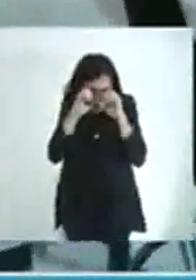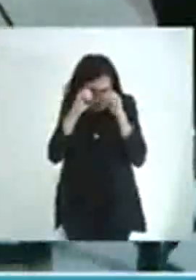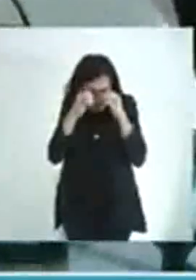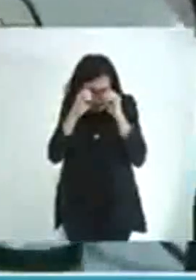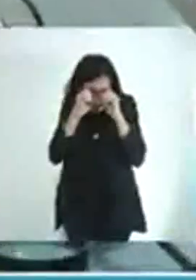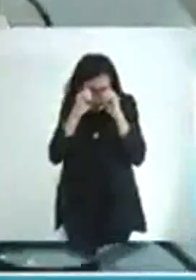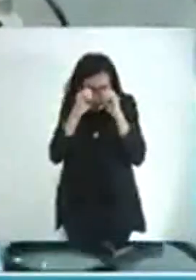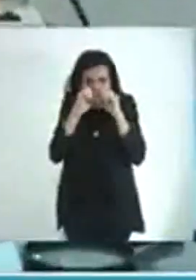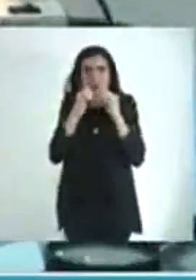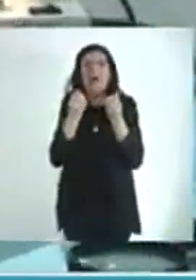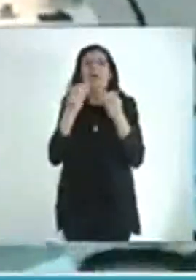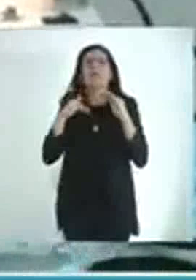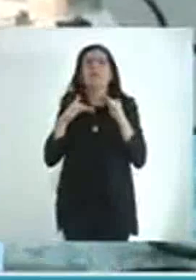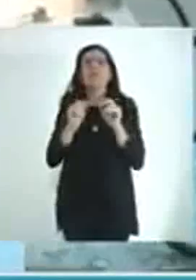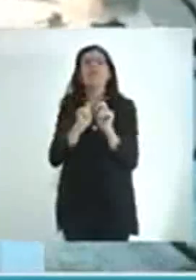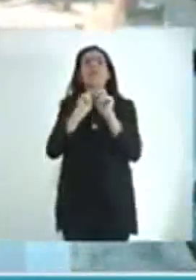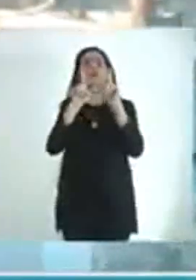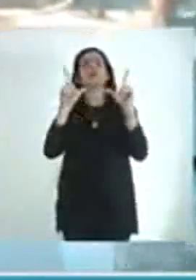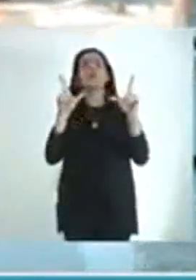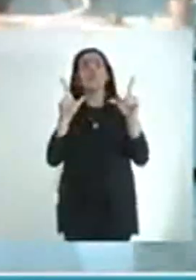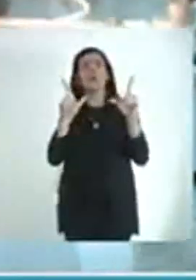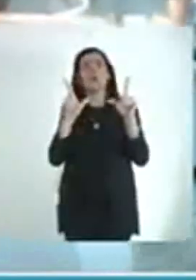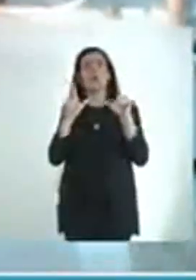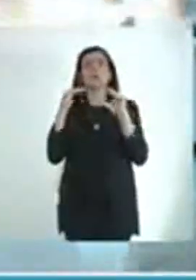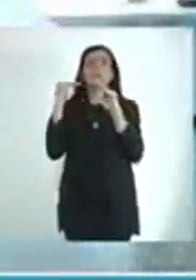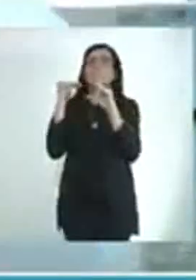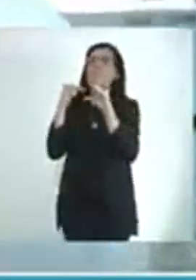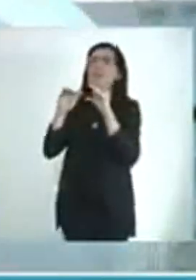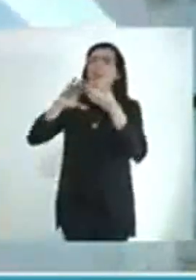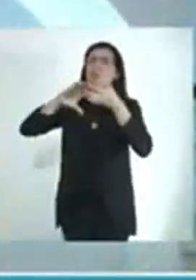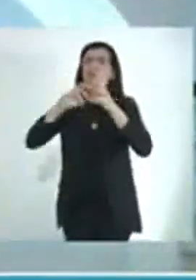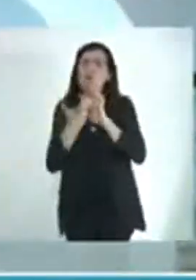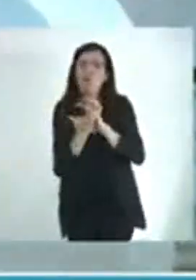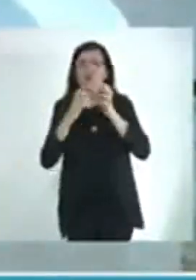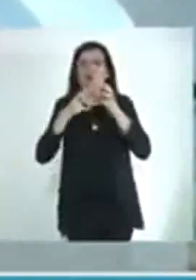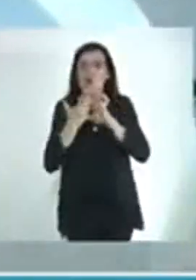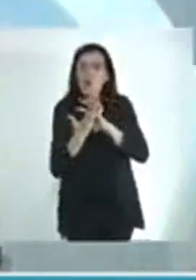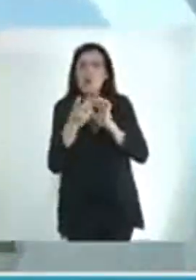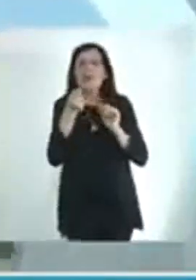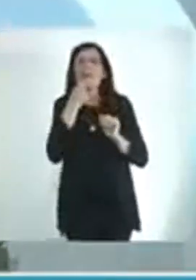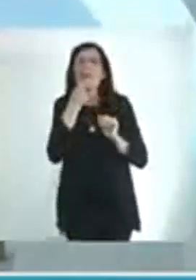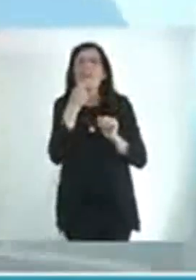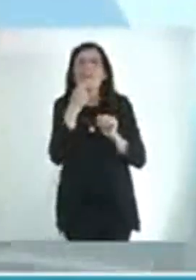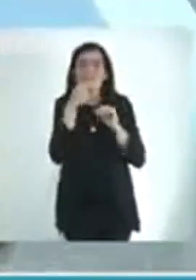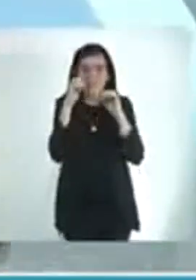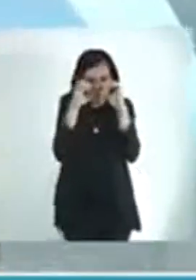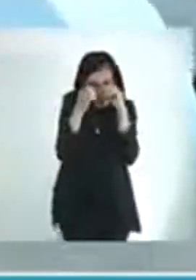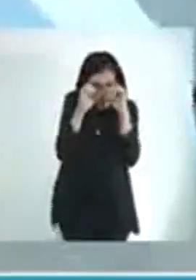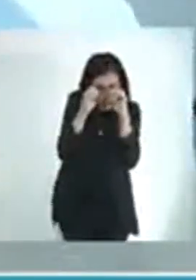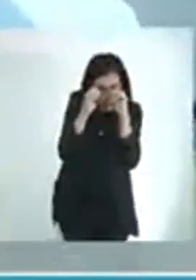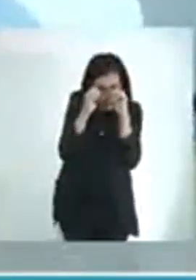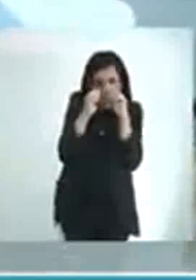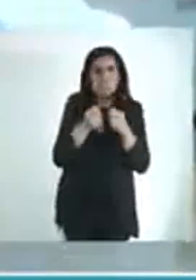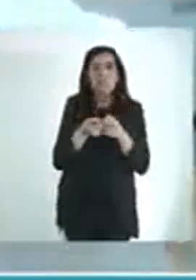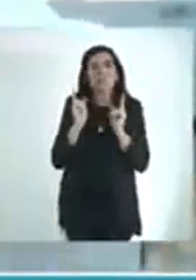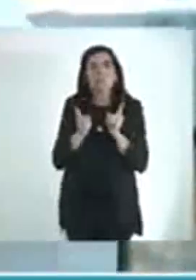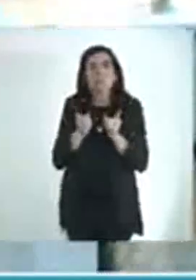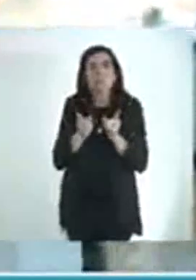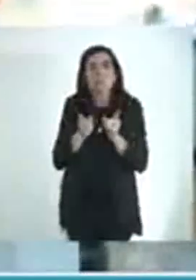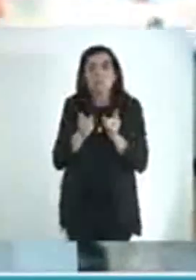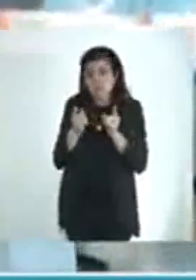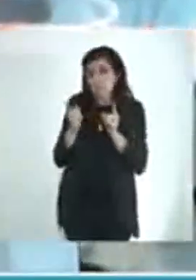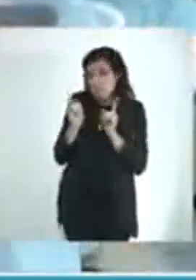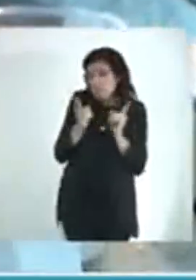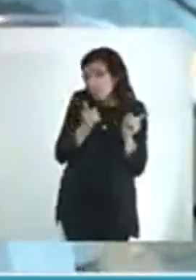sí, desde la virtualidad también a través del empleo de simuladores computacionales, a través de los cuales el docente puede desarrollar las